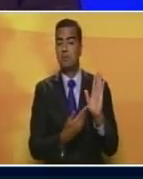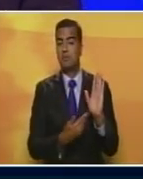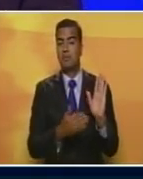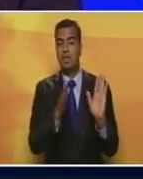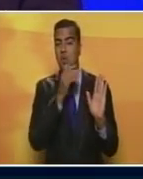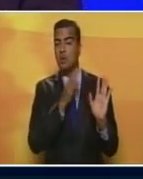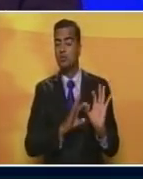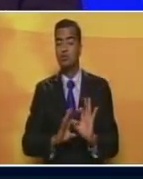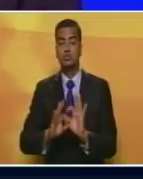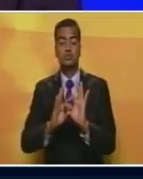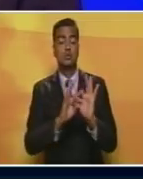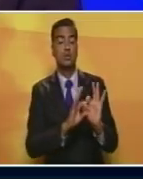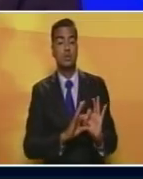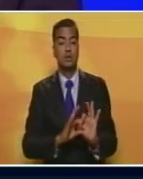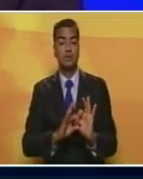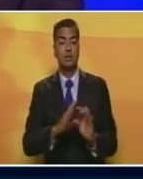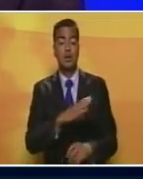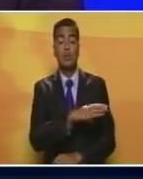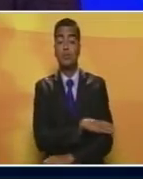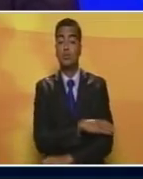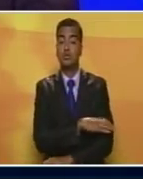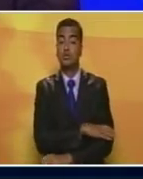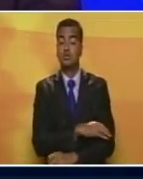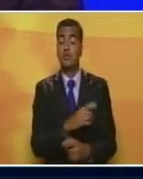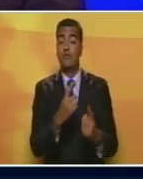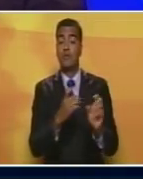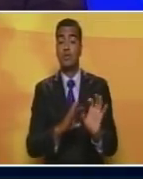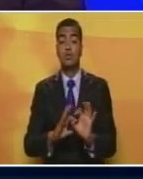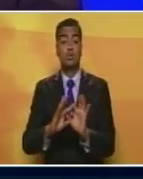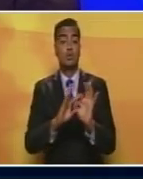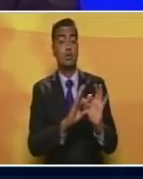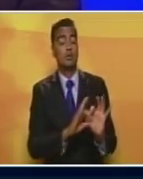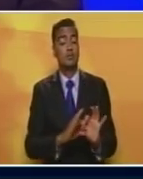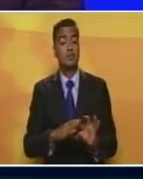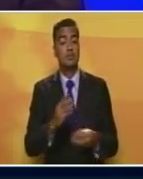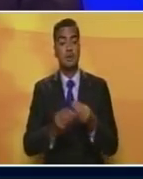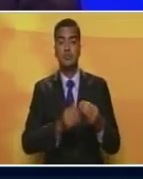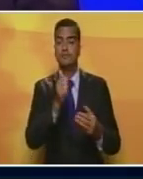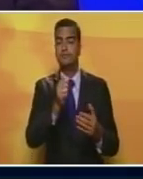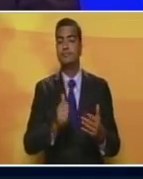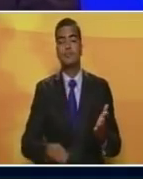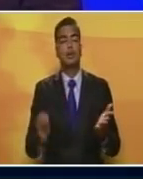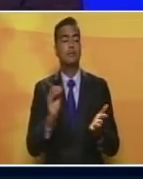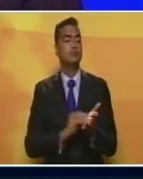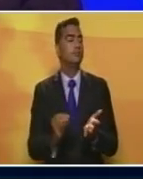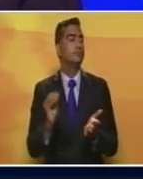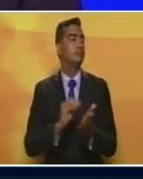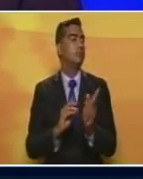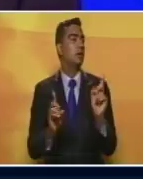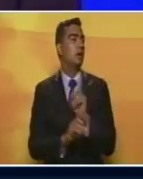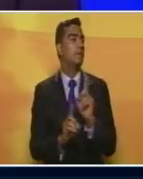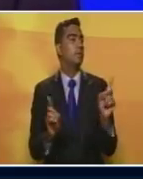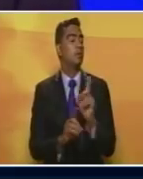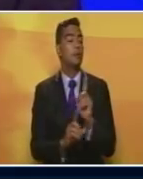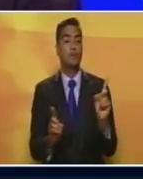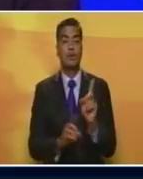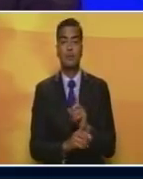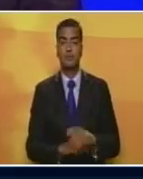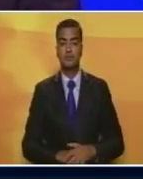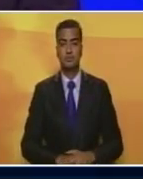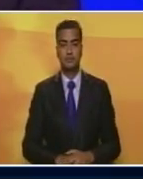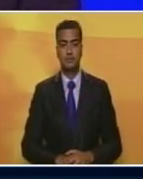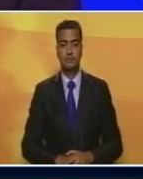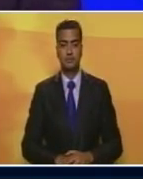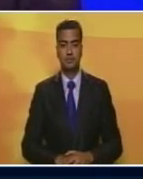nuestro gobierno estaba lista con los preacuerdos, con líneas estratégicas allí para la firma, pero luego ha sido